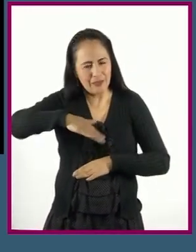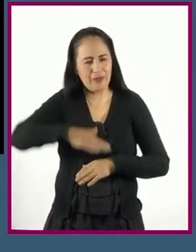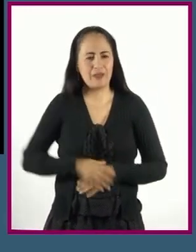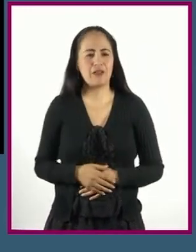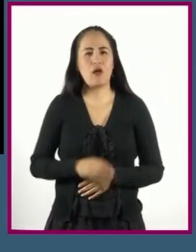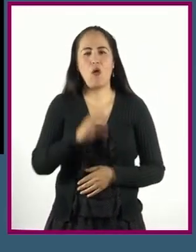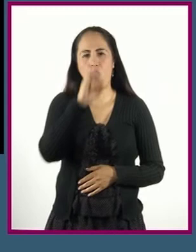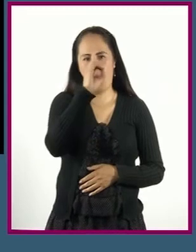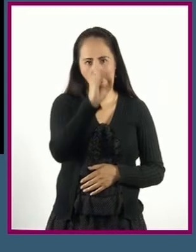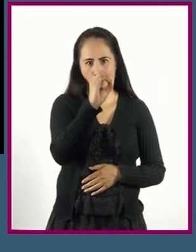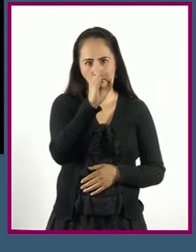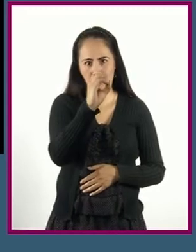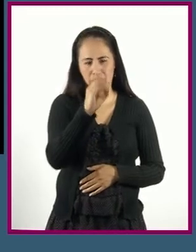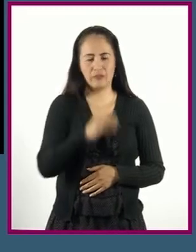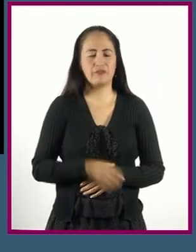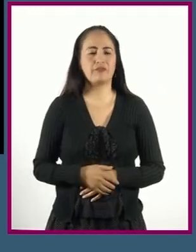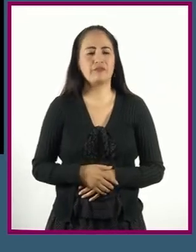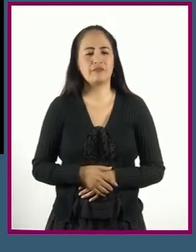un oxígeno